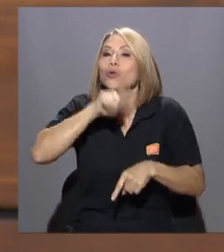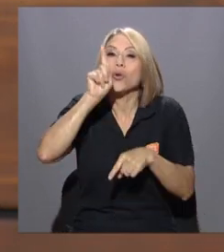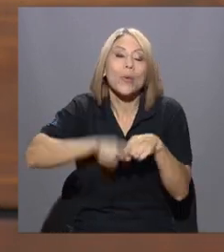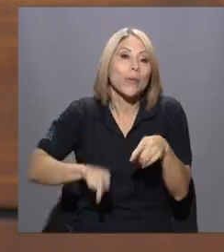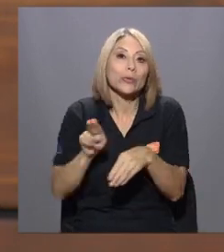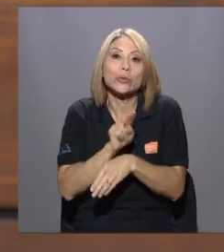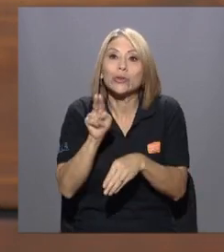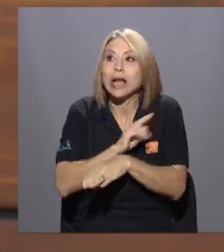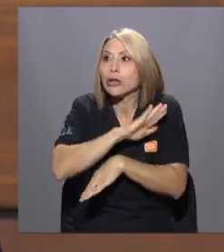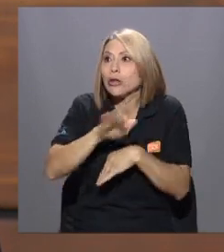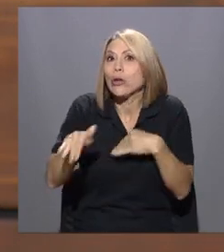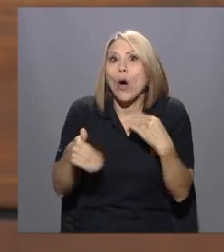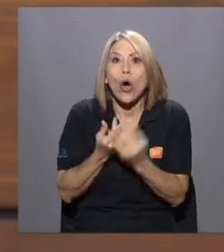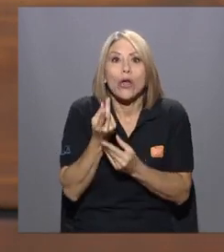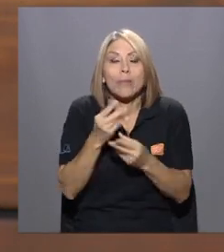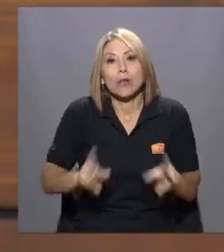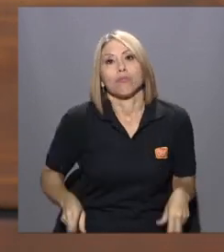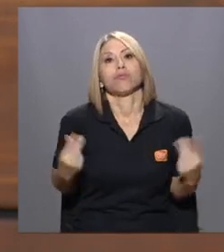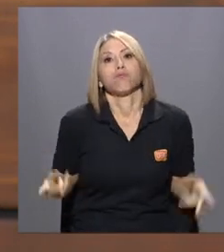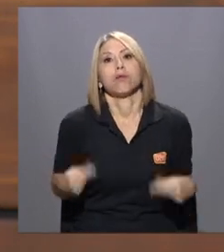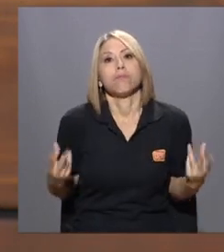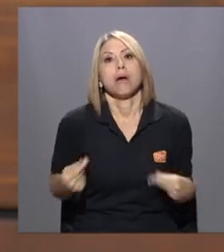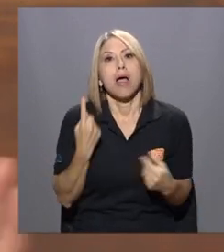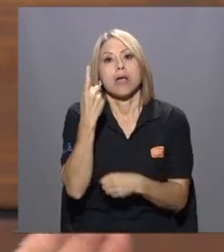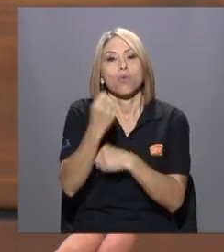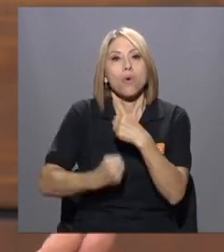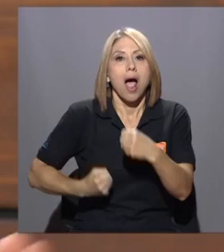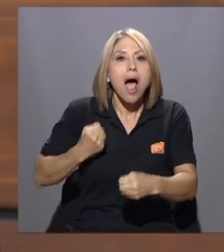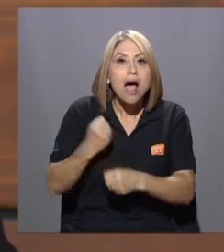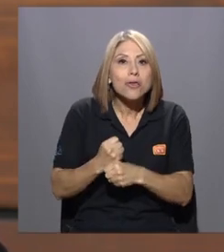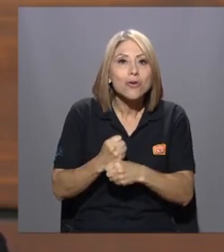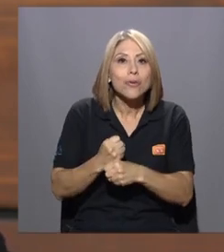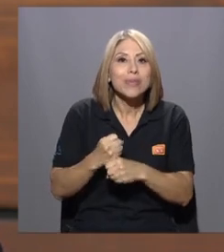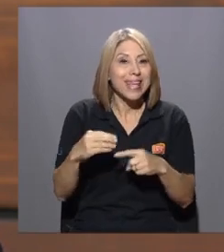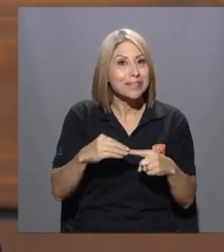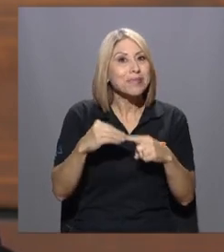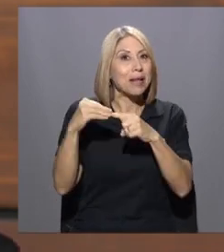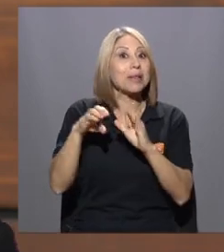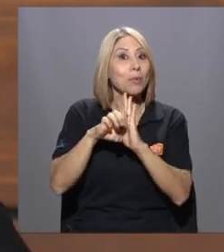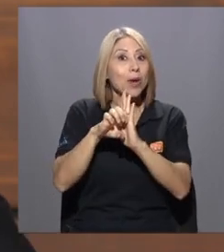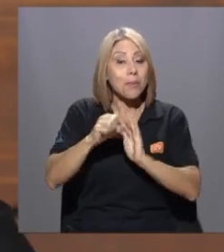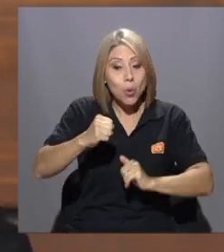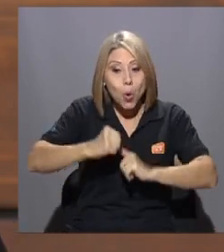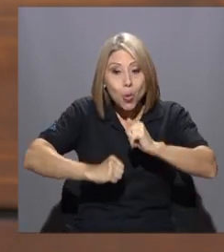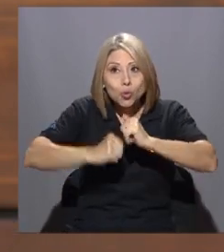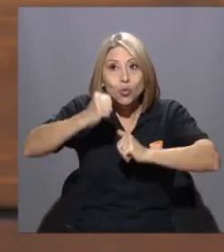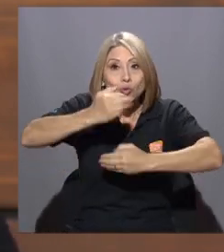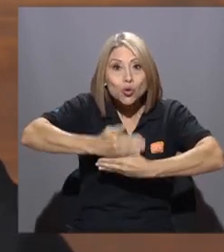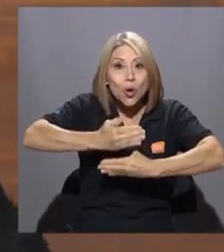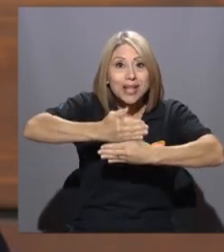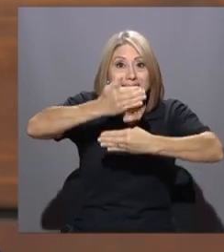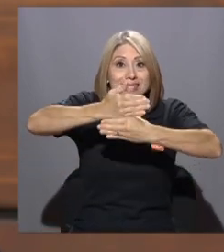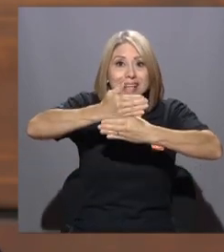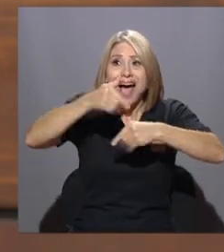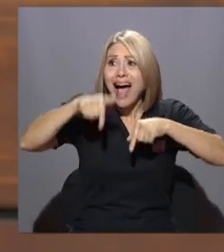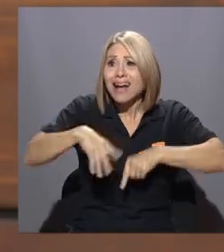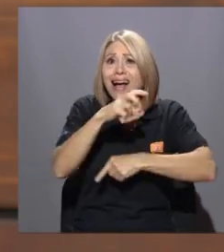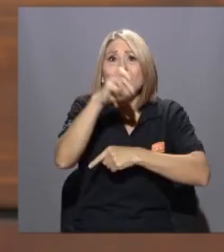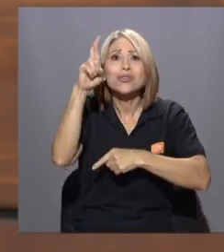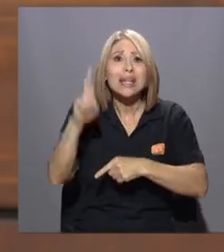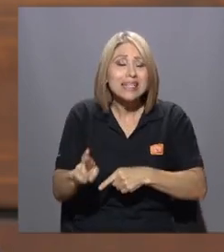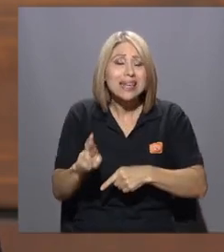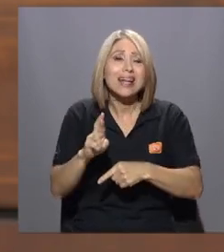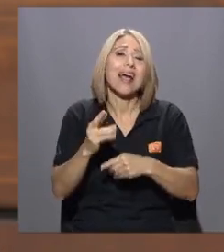en un año. Sobre todo cuando se trata de construcciones. Por ejemplo, tenemos en Costa Rica una burocracia que todo el